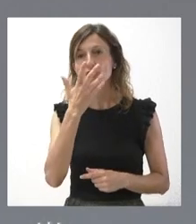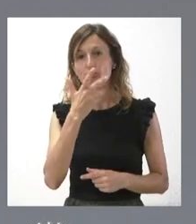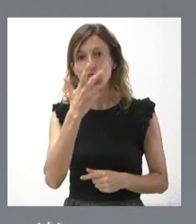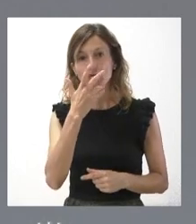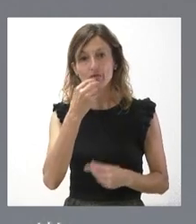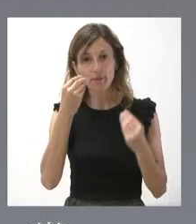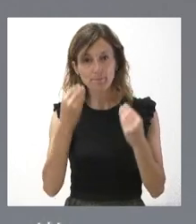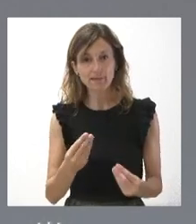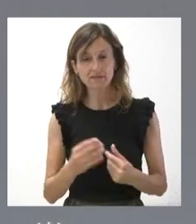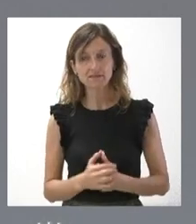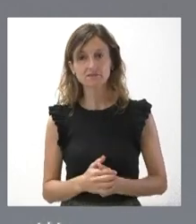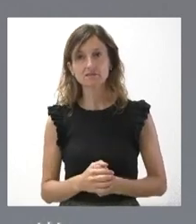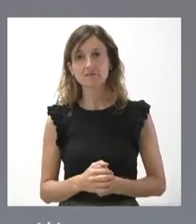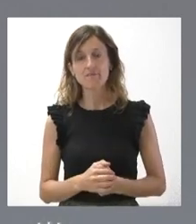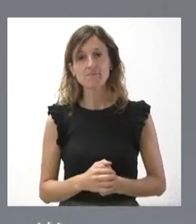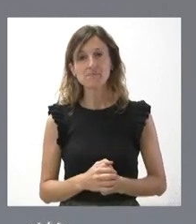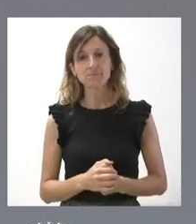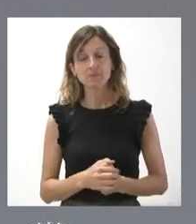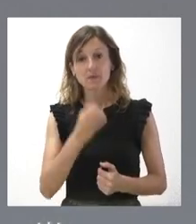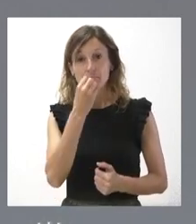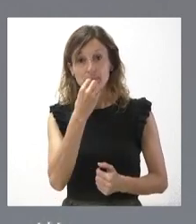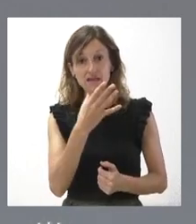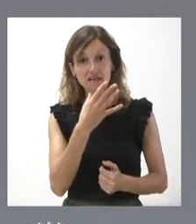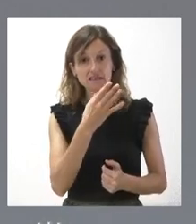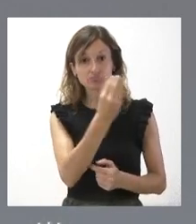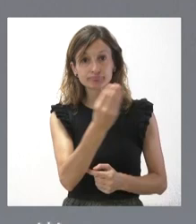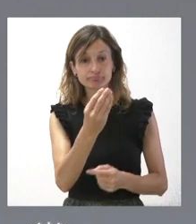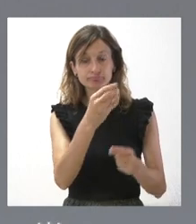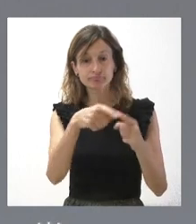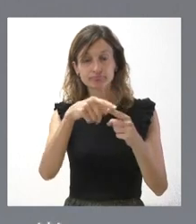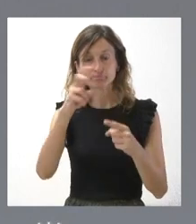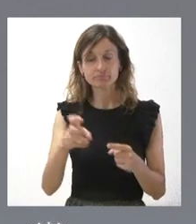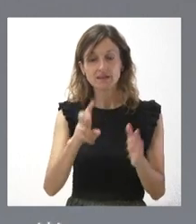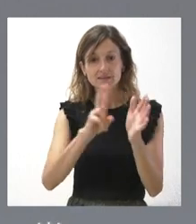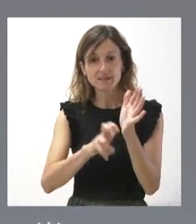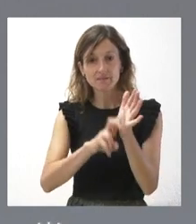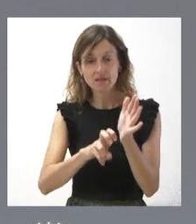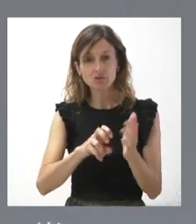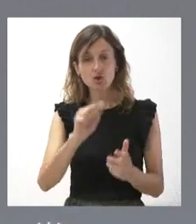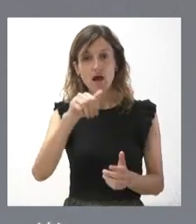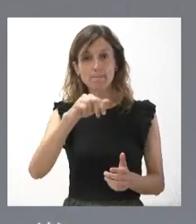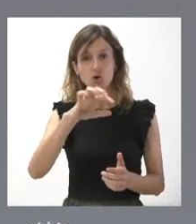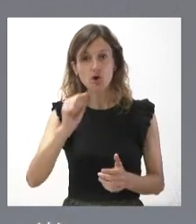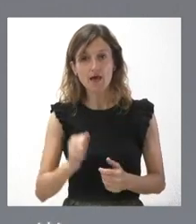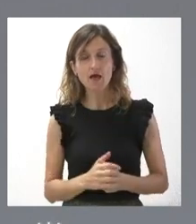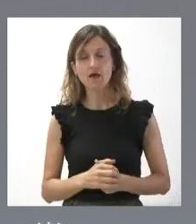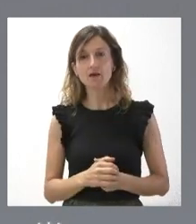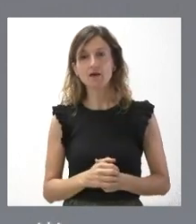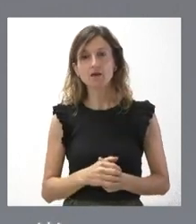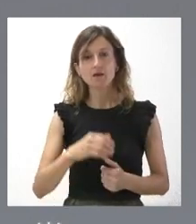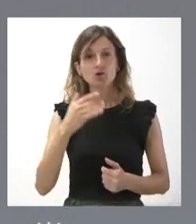usted la conoce bien. Hay una serie de bienes ahí, el yacimiento de Ambrona,